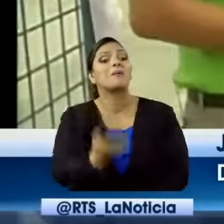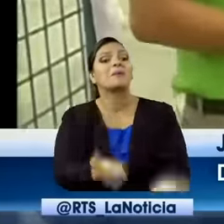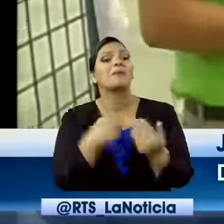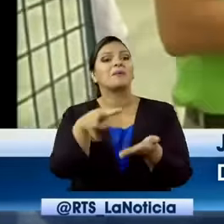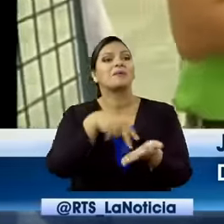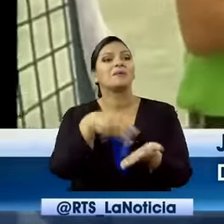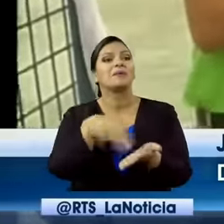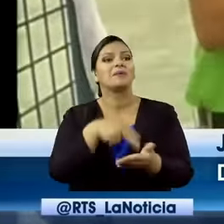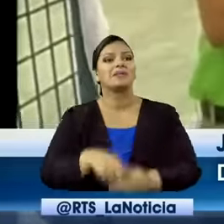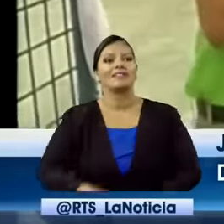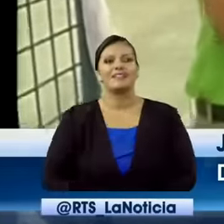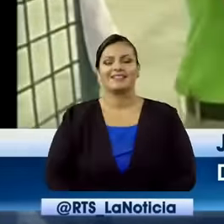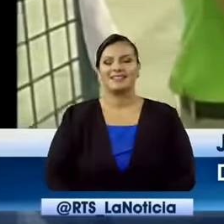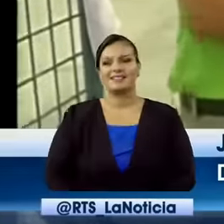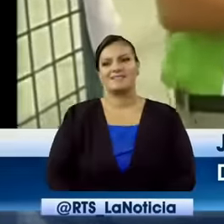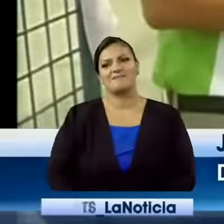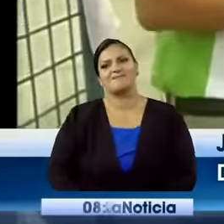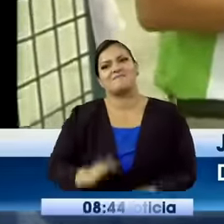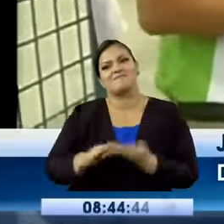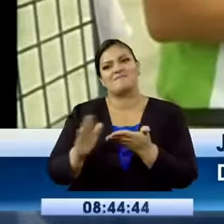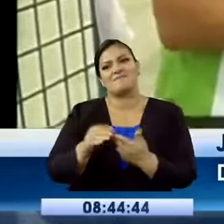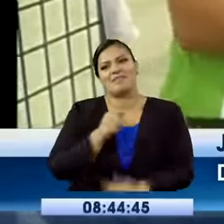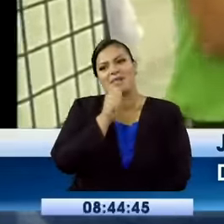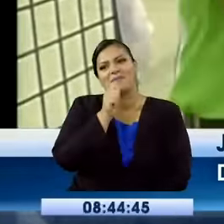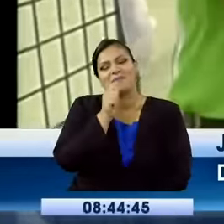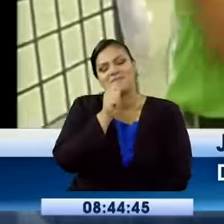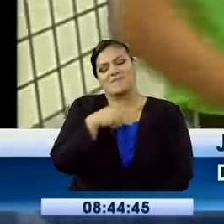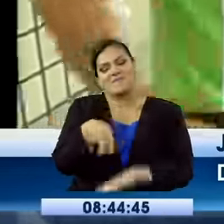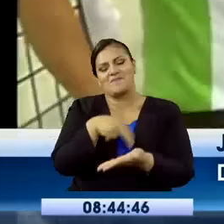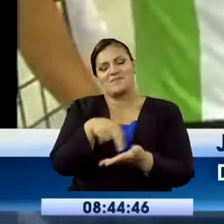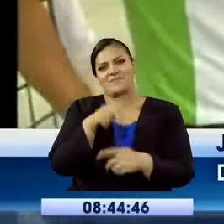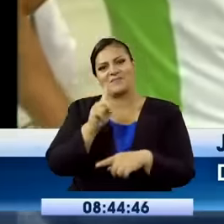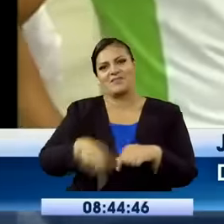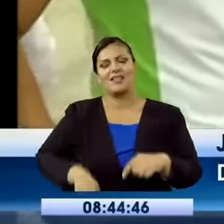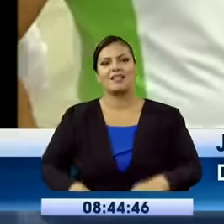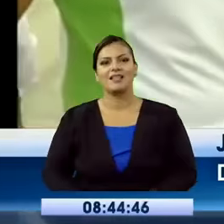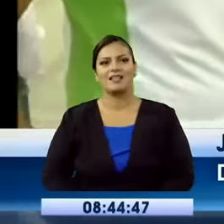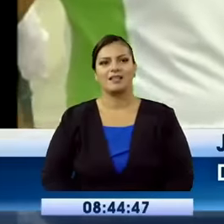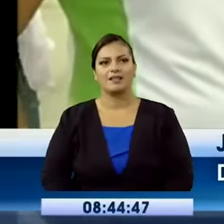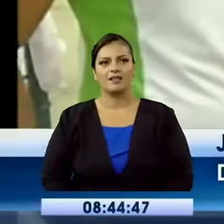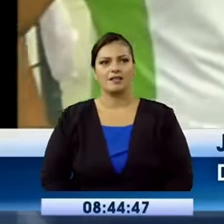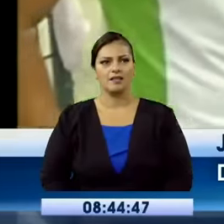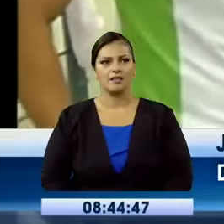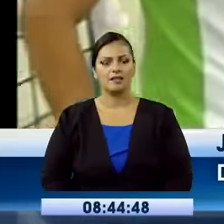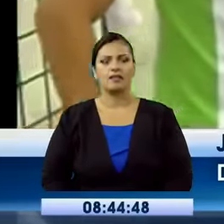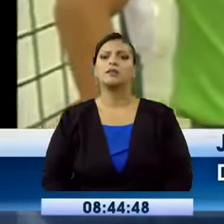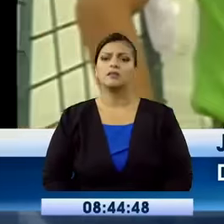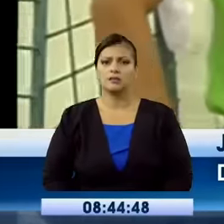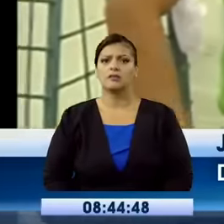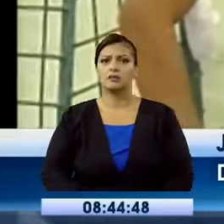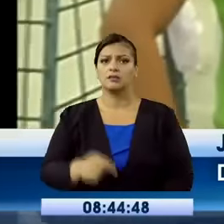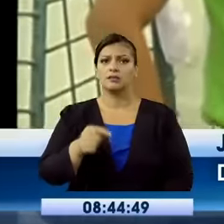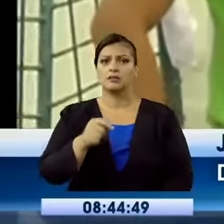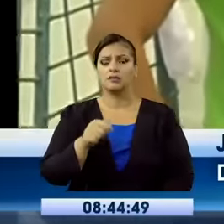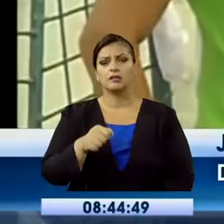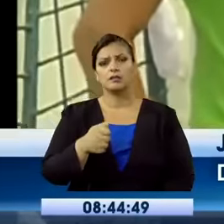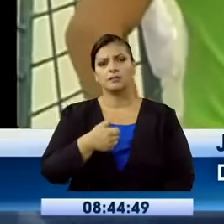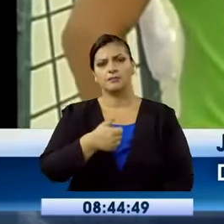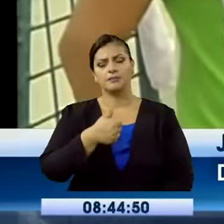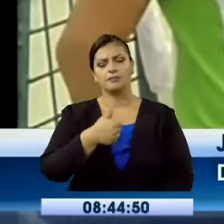Mire. Estoy en calidad de entrevistador, cuéntenos. No, nos parece muy bien que nos estén entrevistando